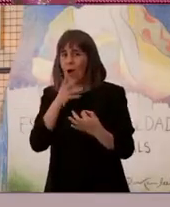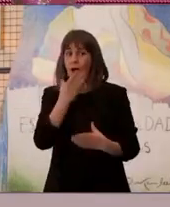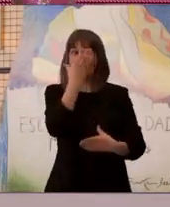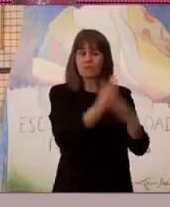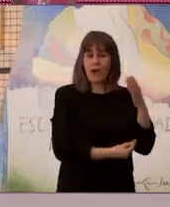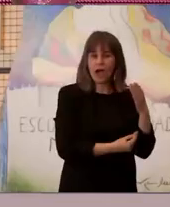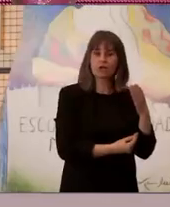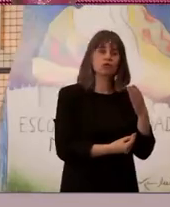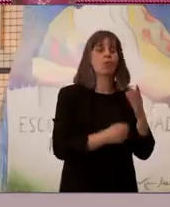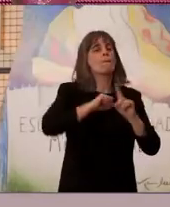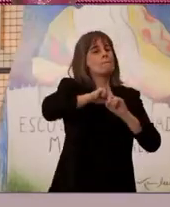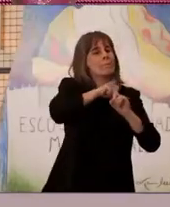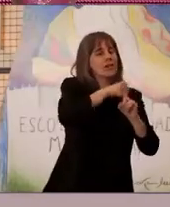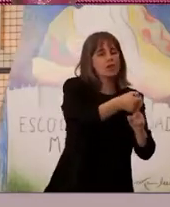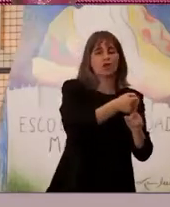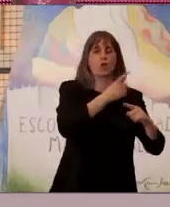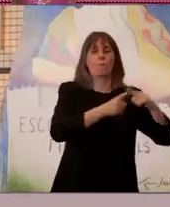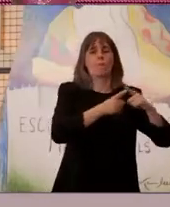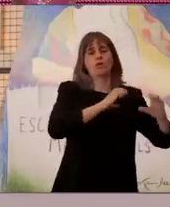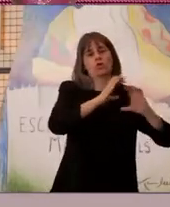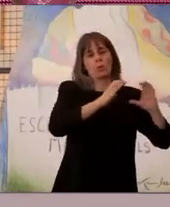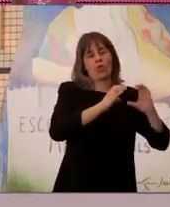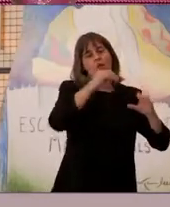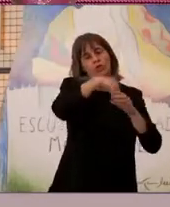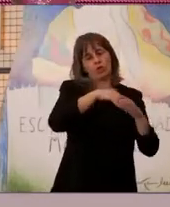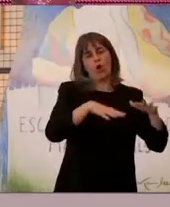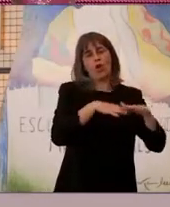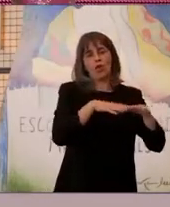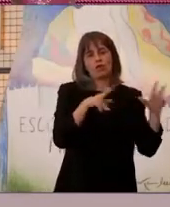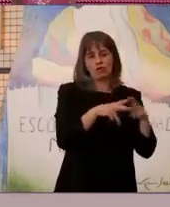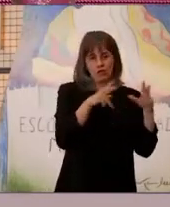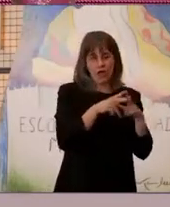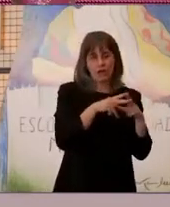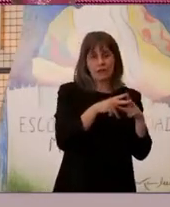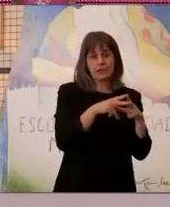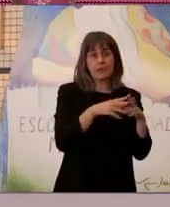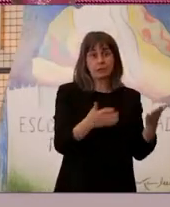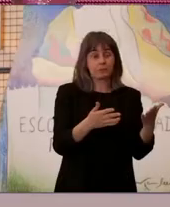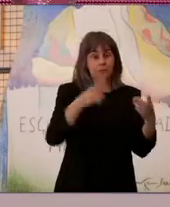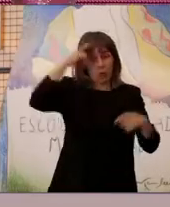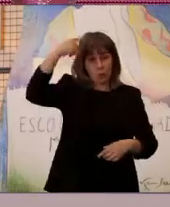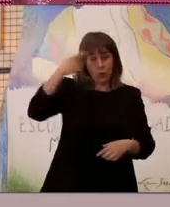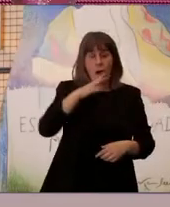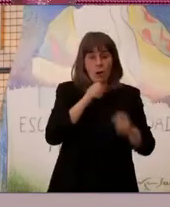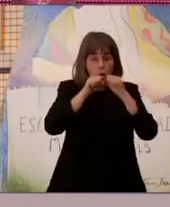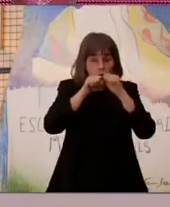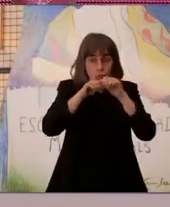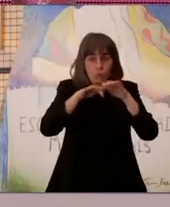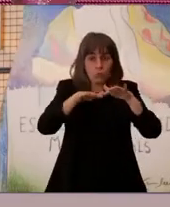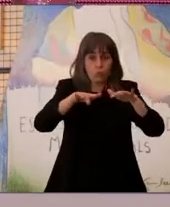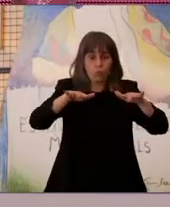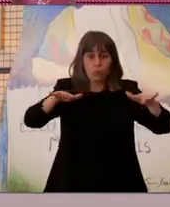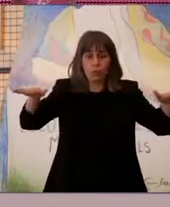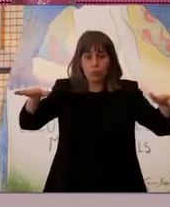el canal de presión sobre los medios de comunicación y las redes sociales y entonces la cultura que estamos difundiendo es una cultura que